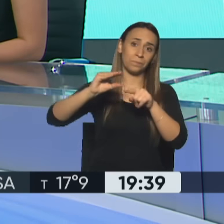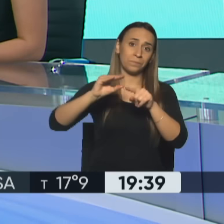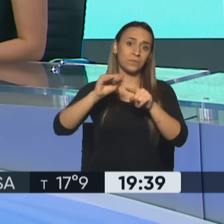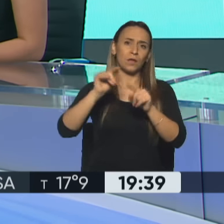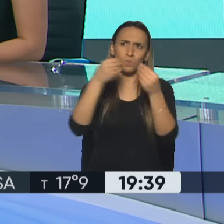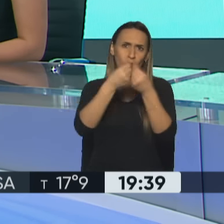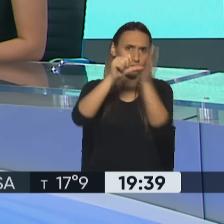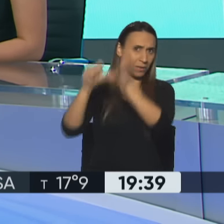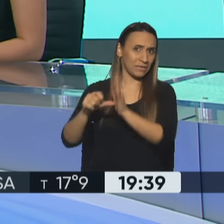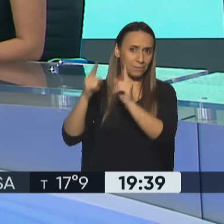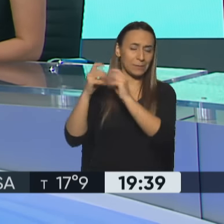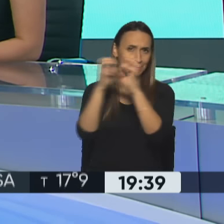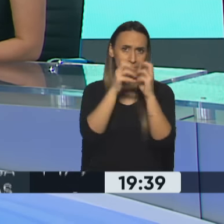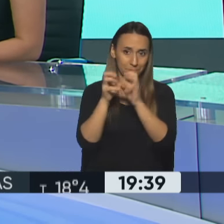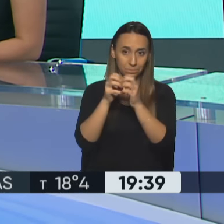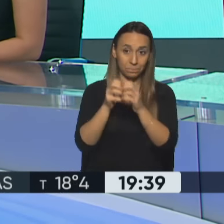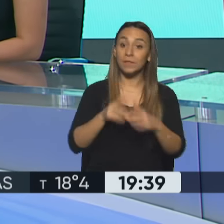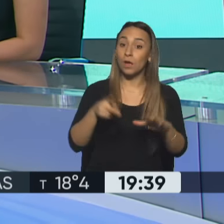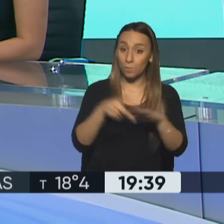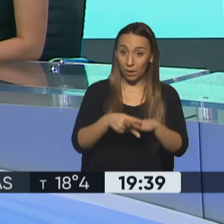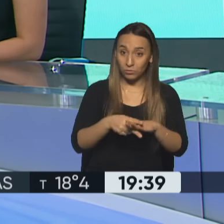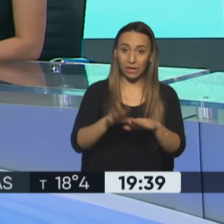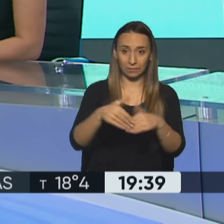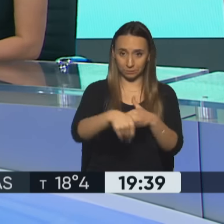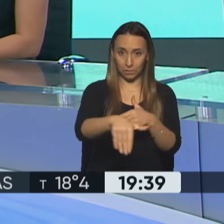del mundo vamos a hacer una pausa